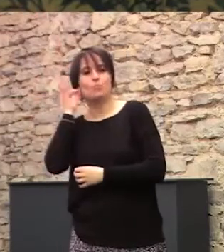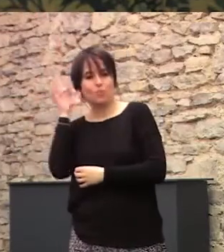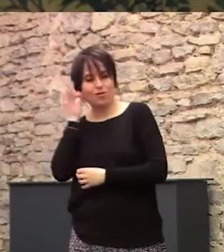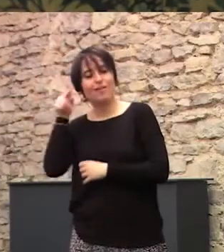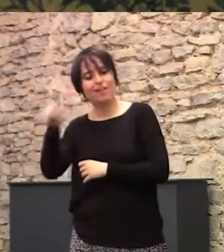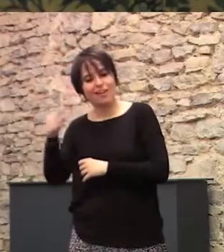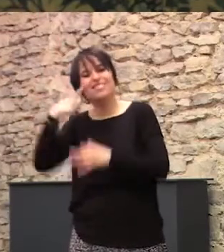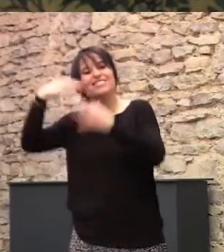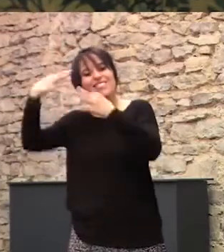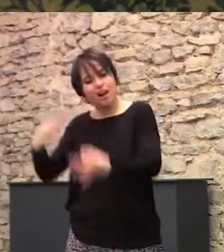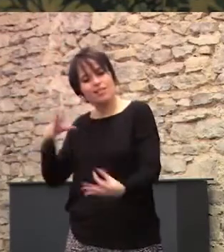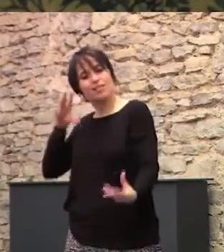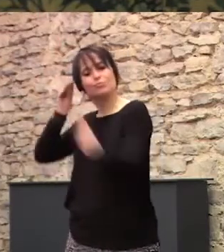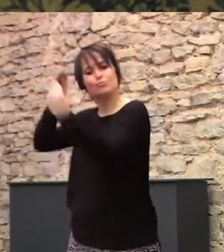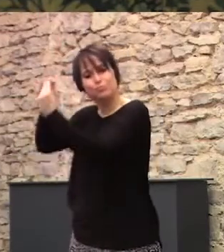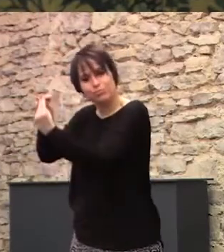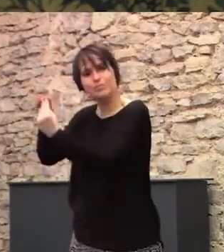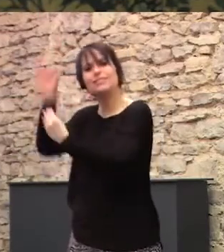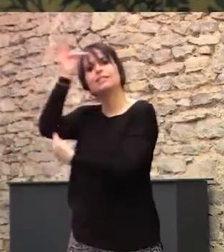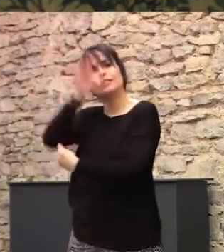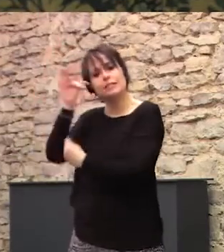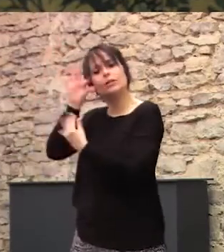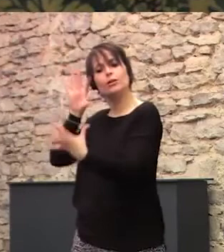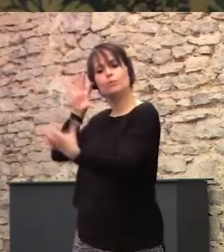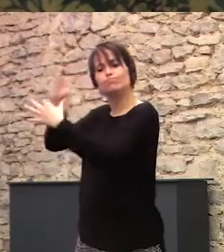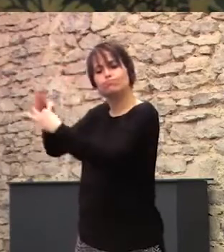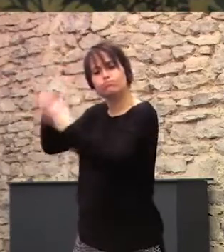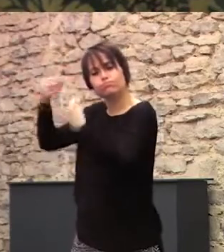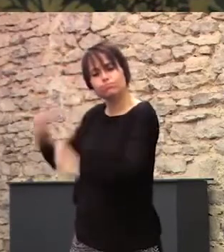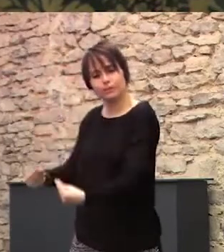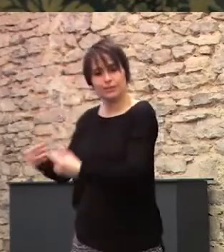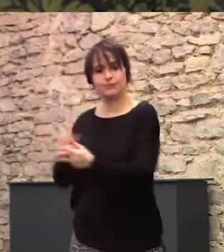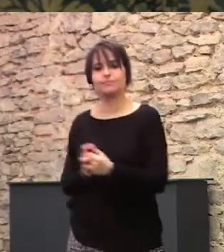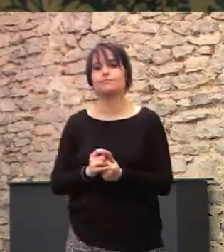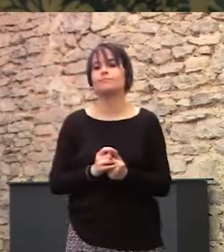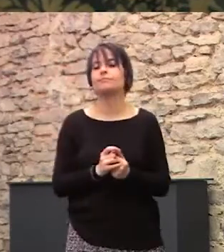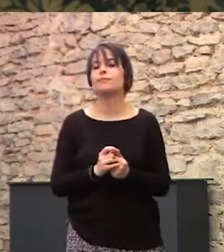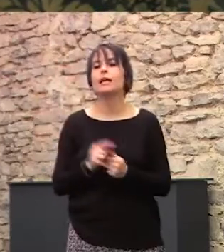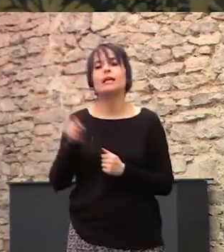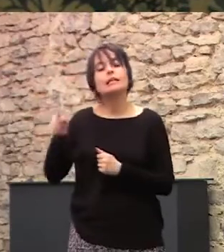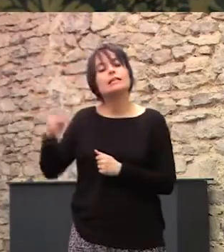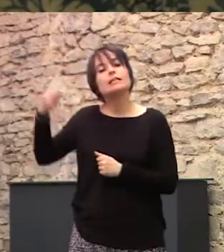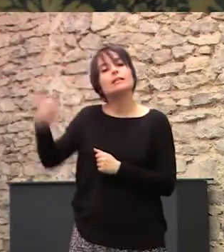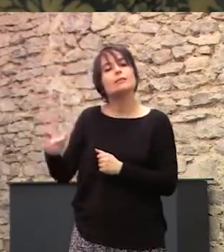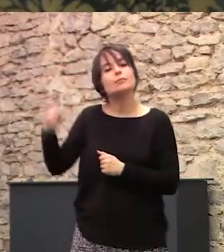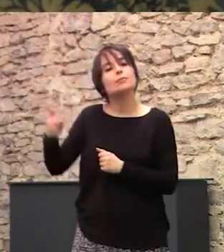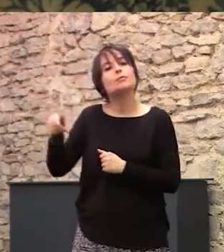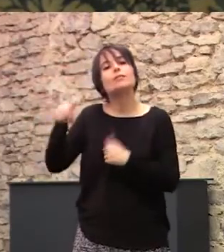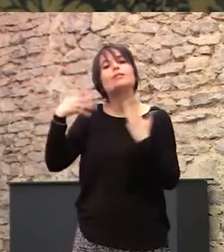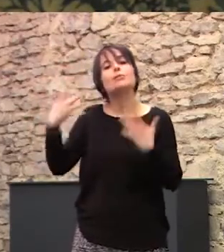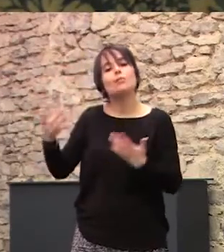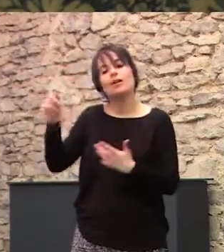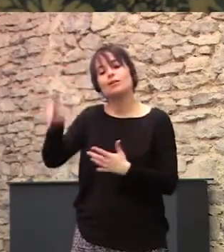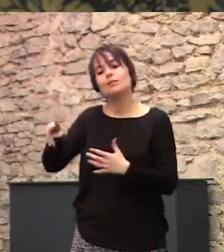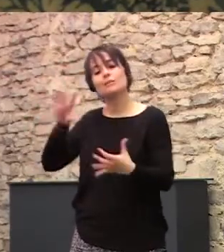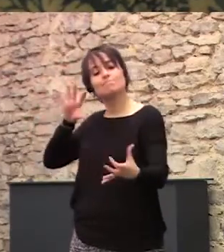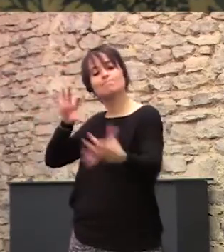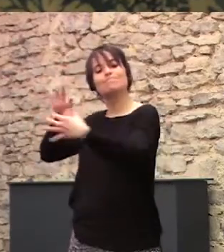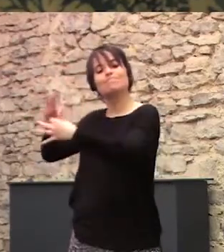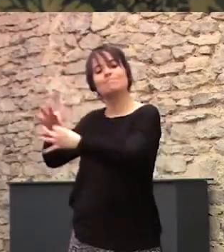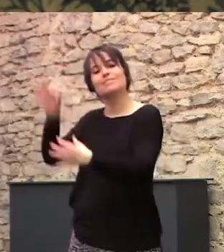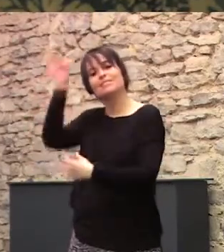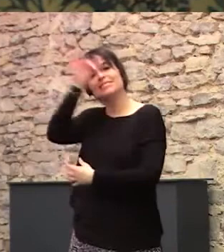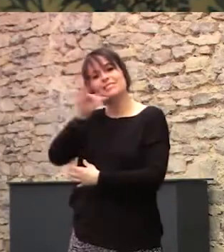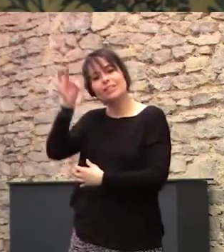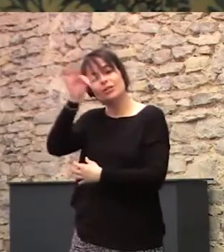africanas y articular la teoría en este aspecto. Y uno de esos aspectos ha sido fundamentalmente la articulación entre